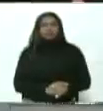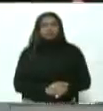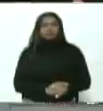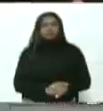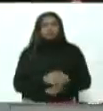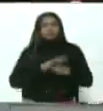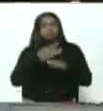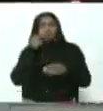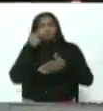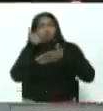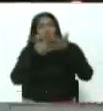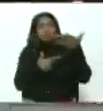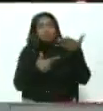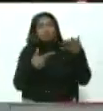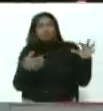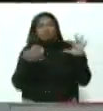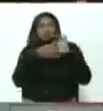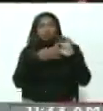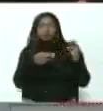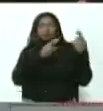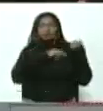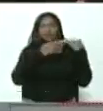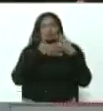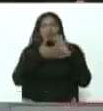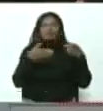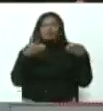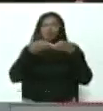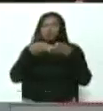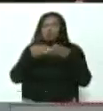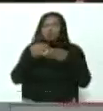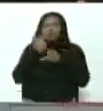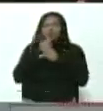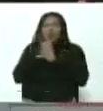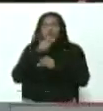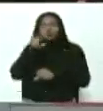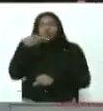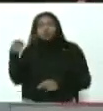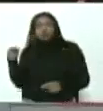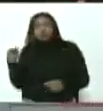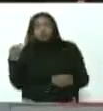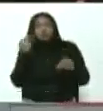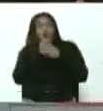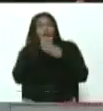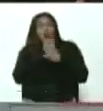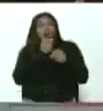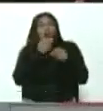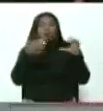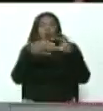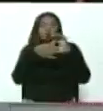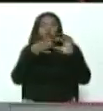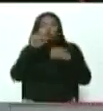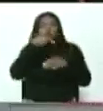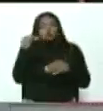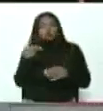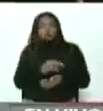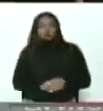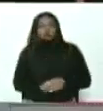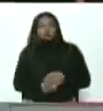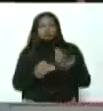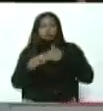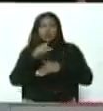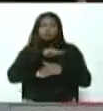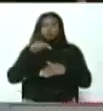Porque esto es una tarea de equipo. ¿Verdad que esto es una tarea de equipo? Y vamos a